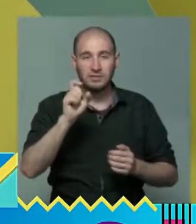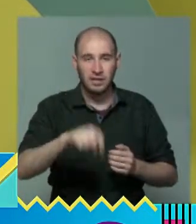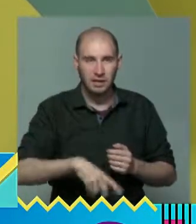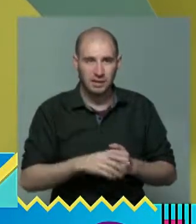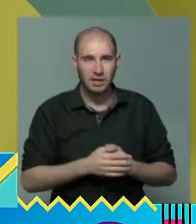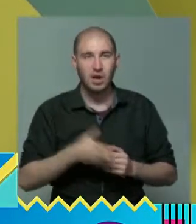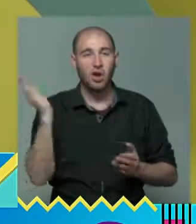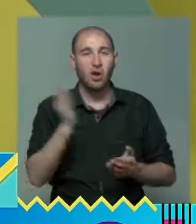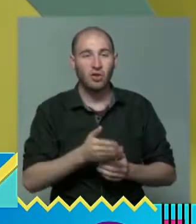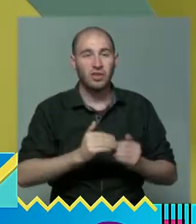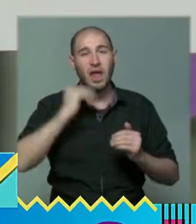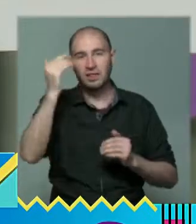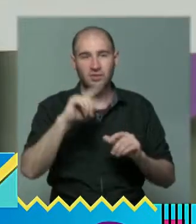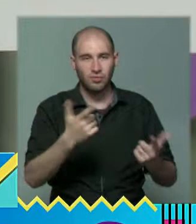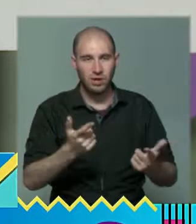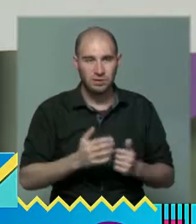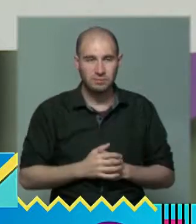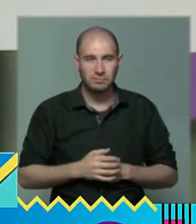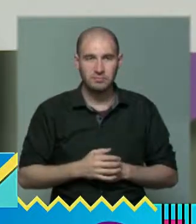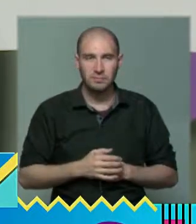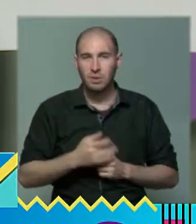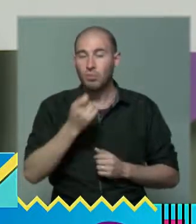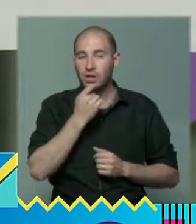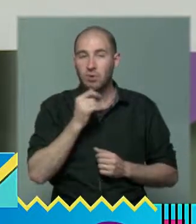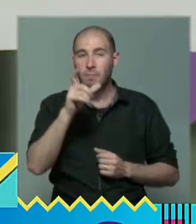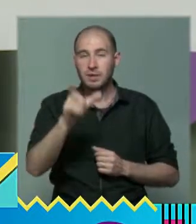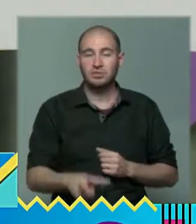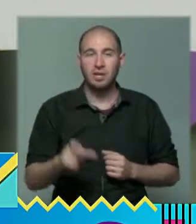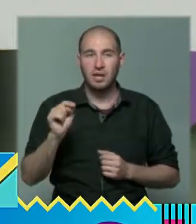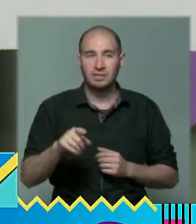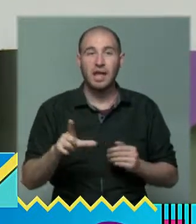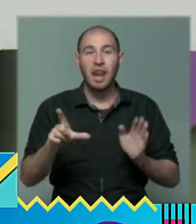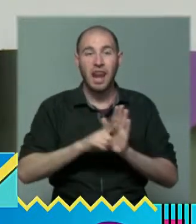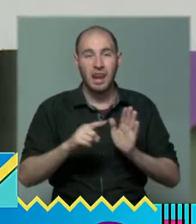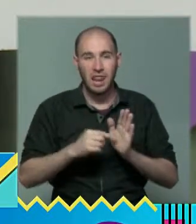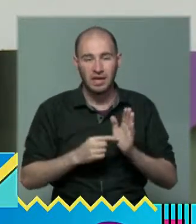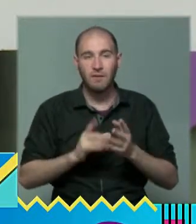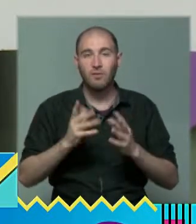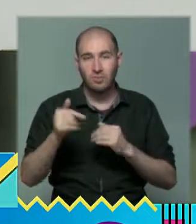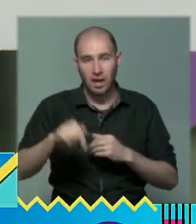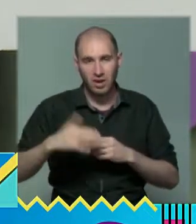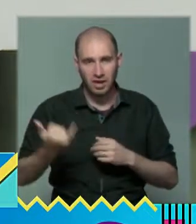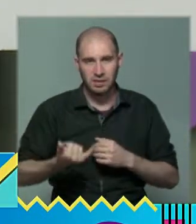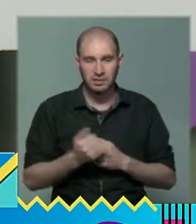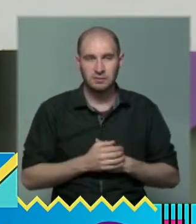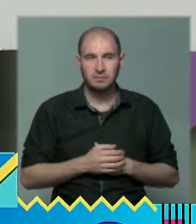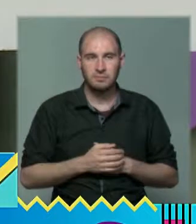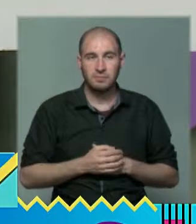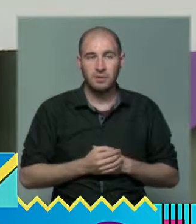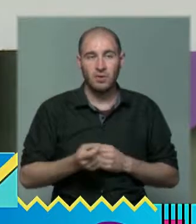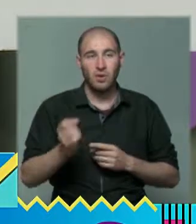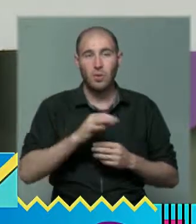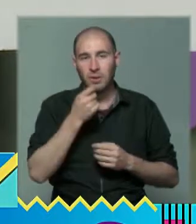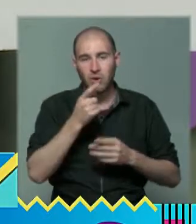no recibe condenas altas. Bueno, y en cuanto a si esa persona, por la ley, por el sistema que tenemos, empieza o hace las